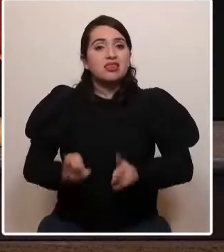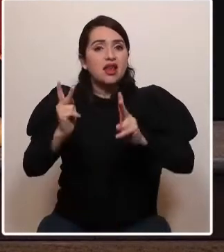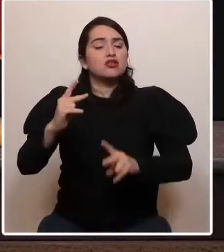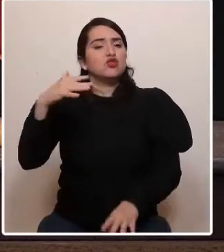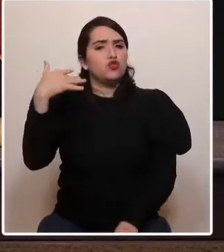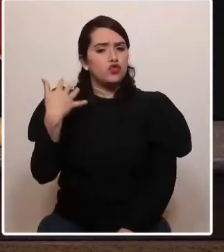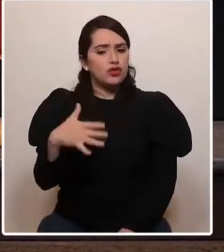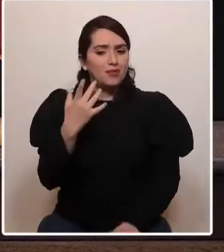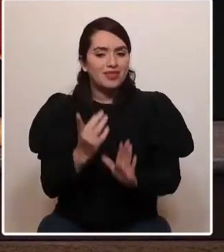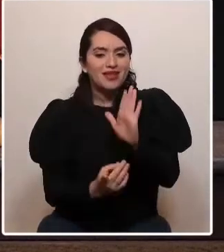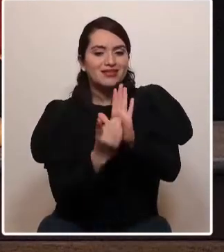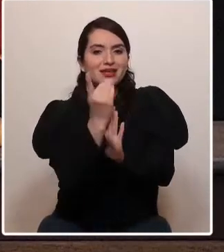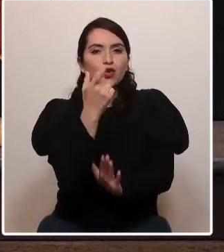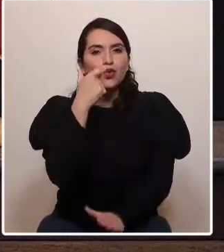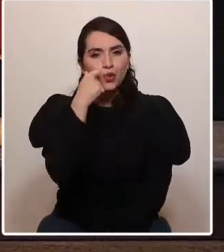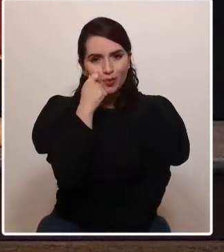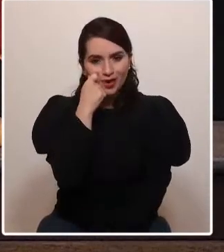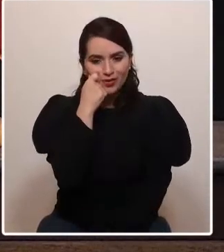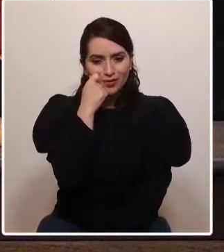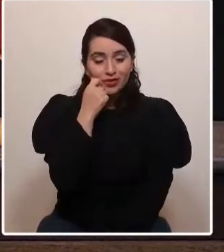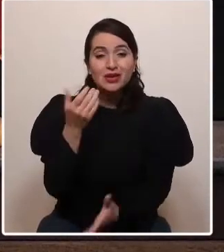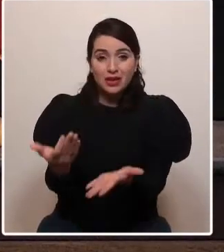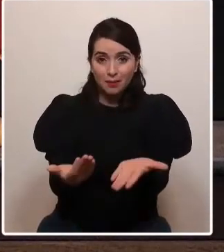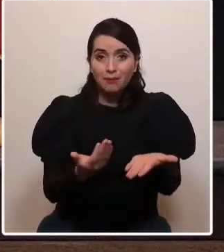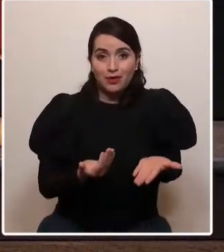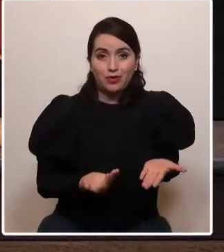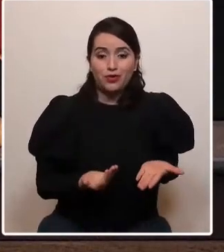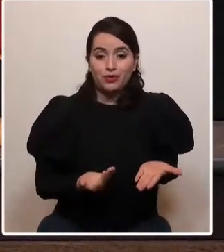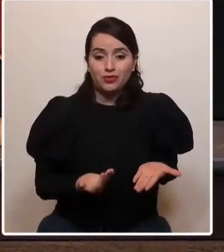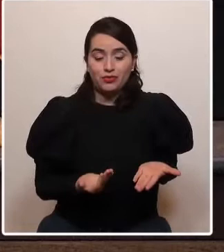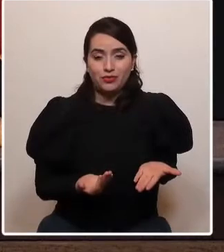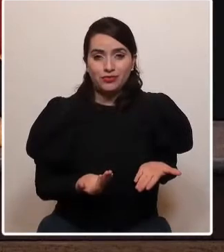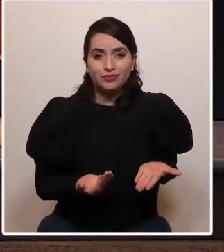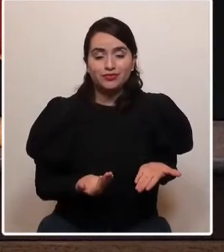desarrollo del ser humano? Invito a